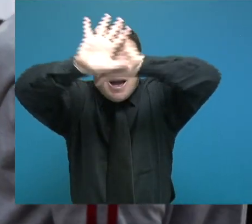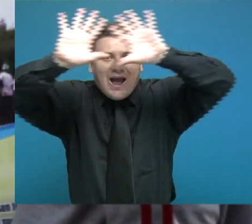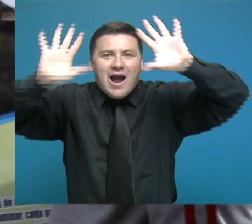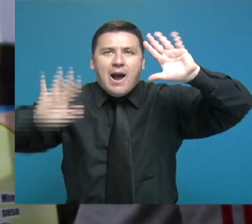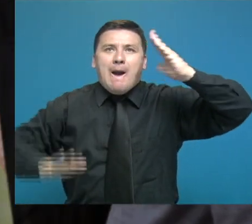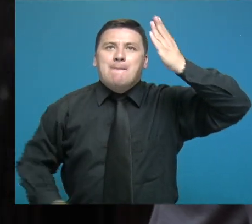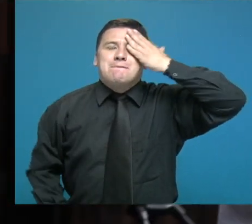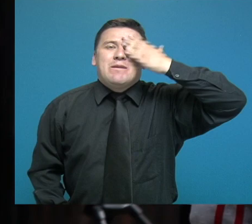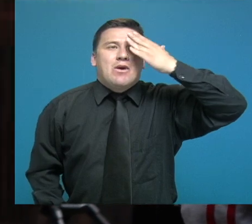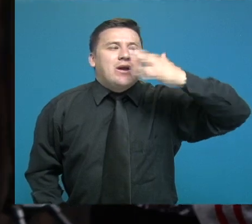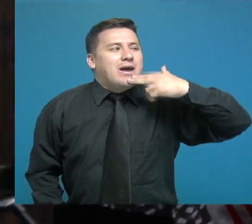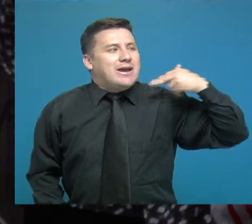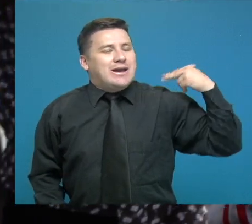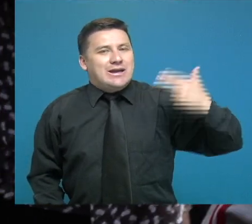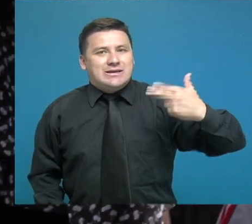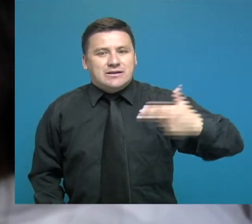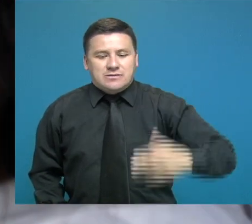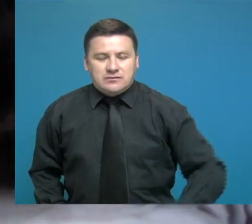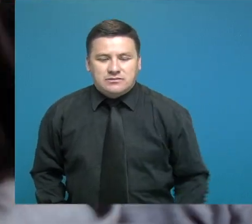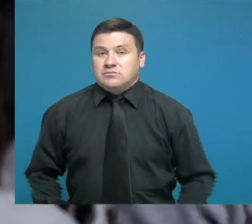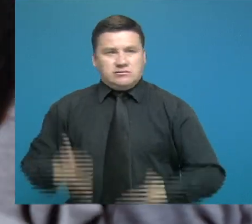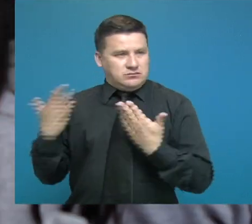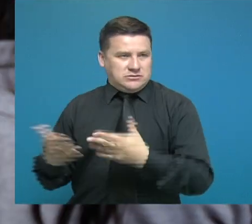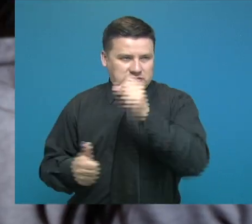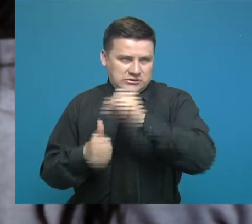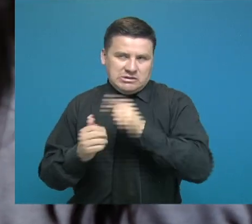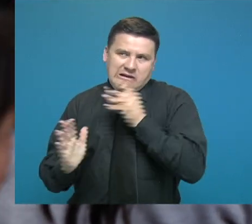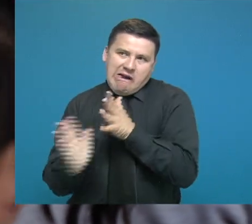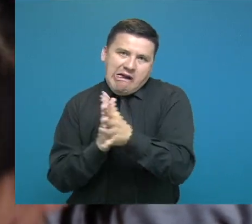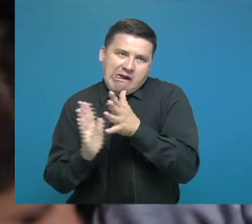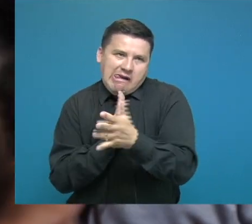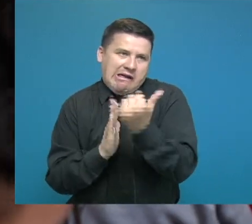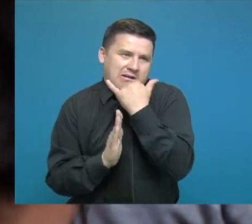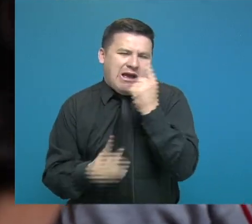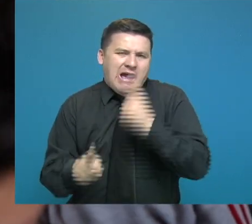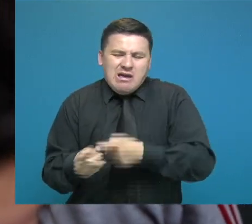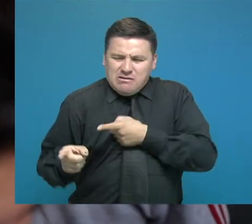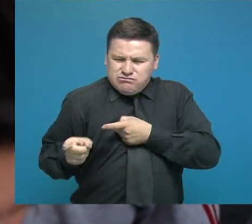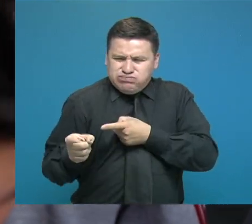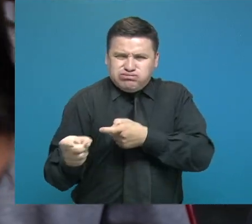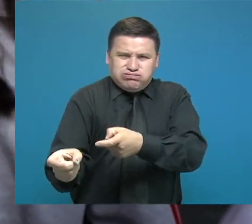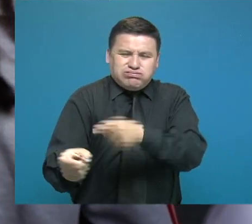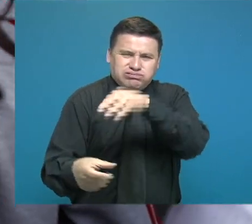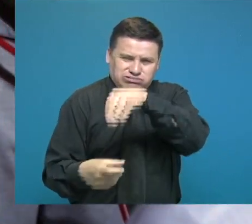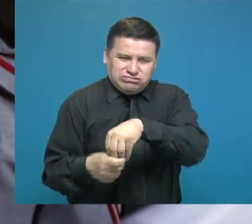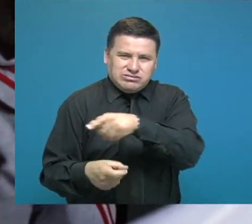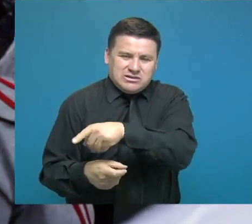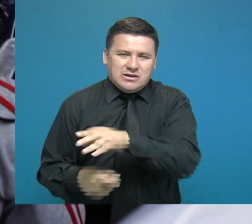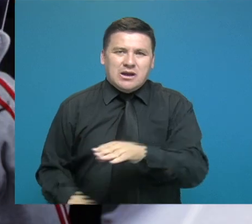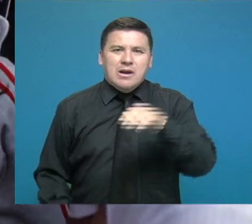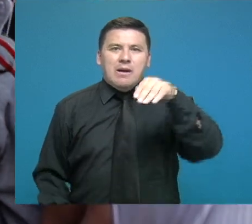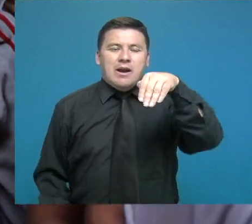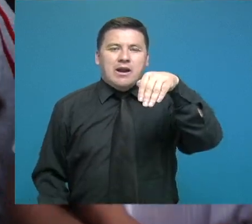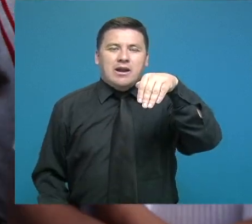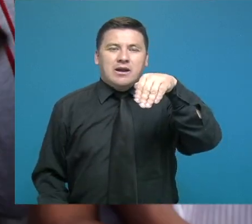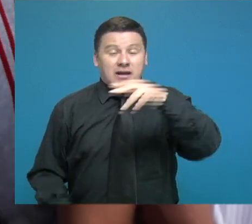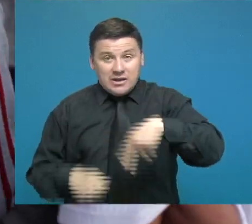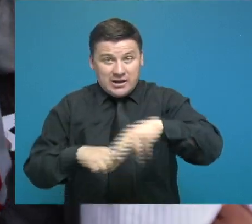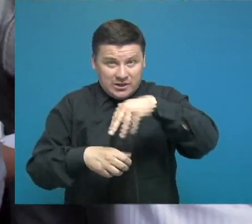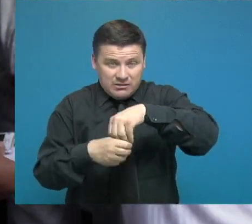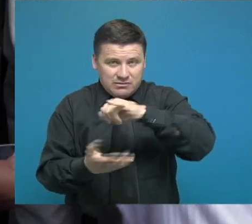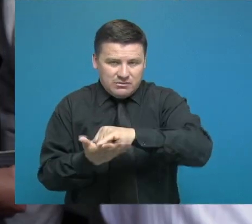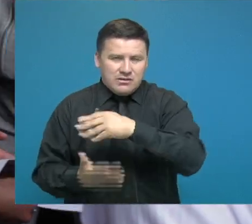esclarecimiento, se haga memoria histórica. Cada uno de ellos está relatando todo lo que fue la masacre en la zona del